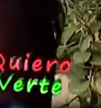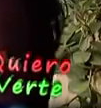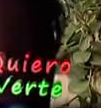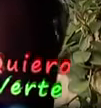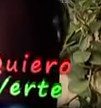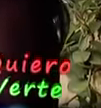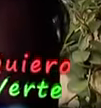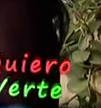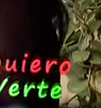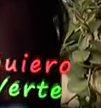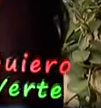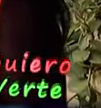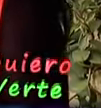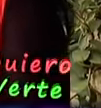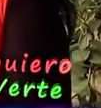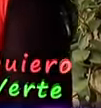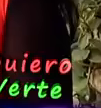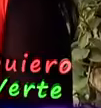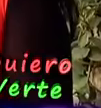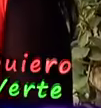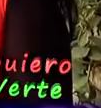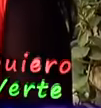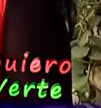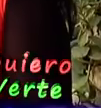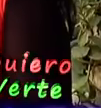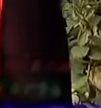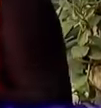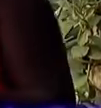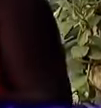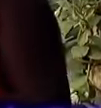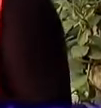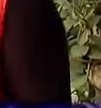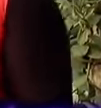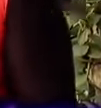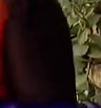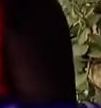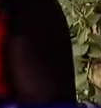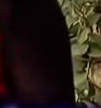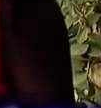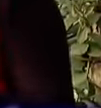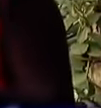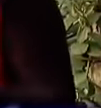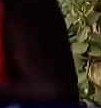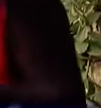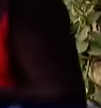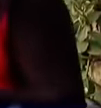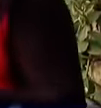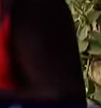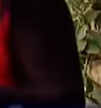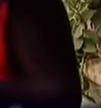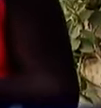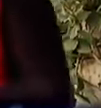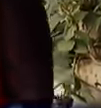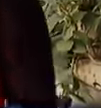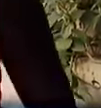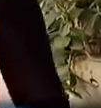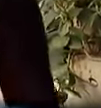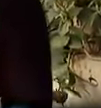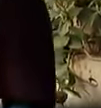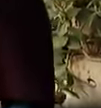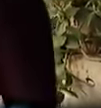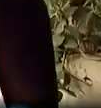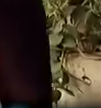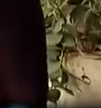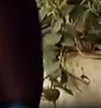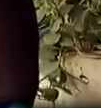me dicen que en el arco iris, ahí en el final hay un tesoro. ¿Sí? Pues yo invento uno, me quedo con el tesoro para comprarme todo